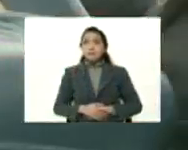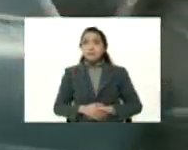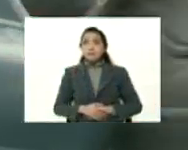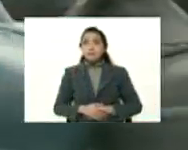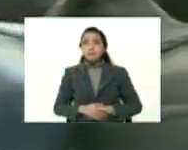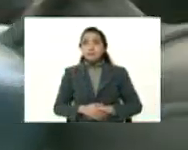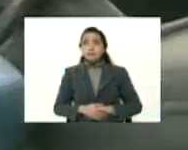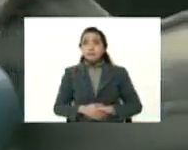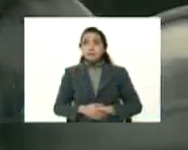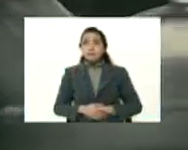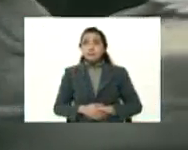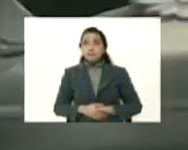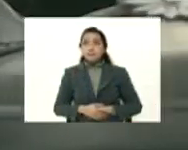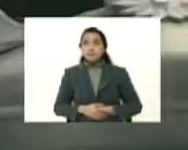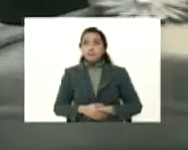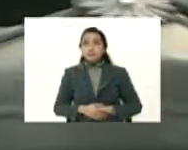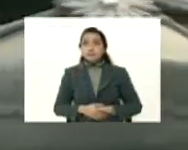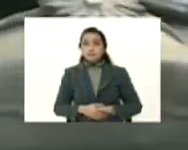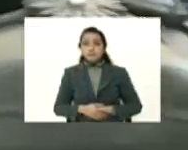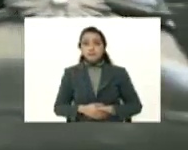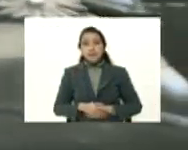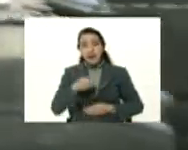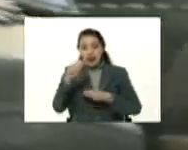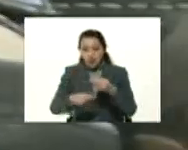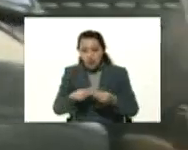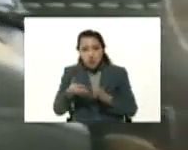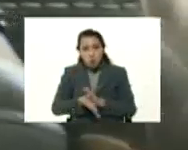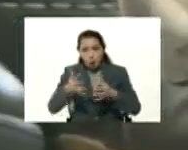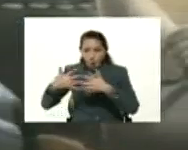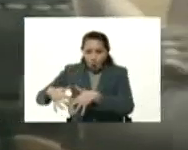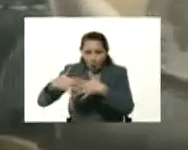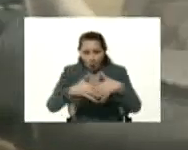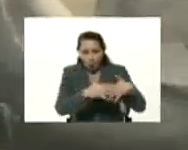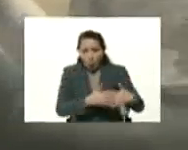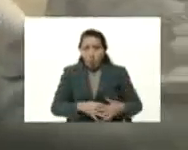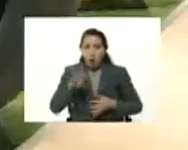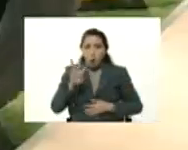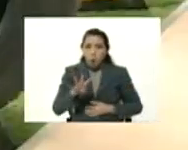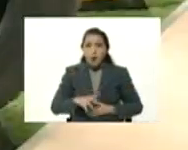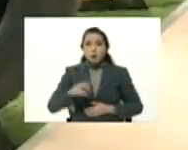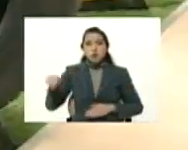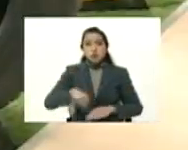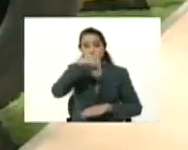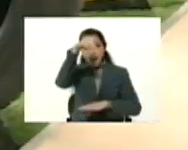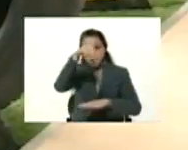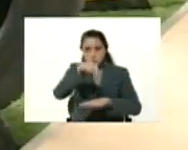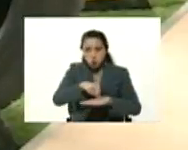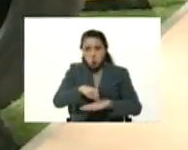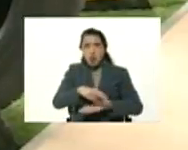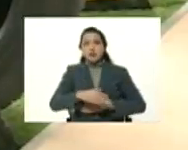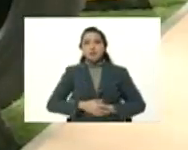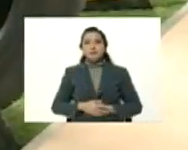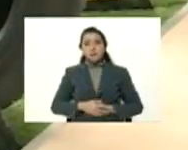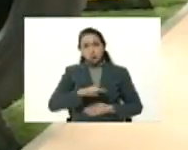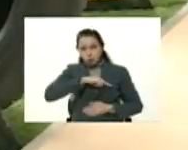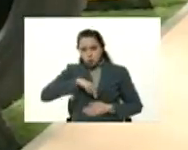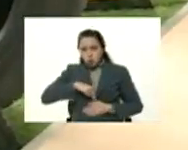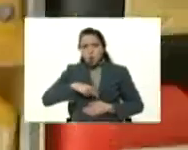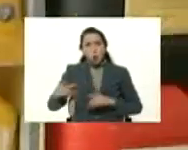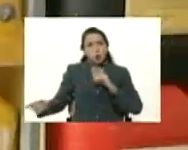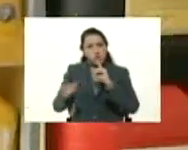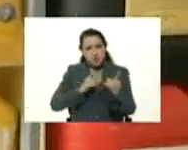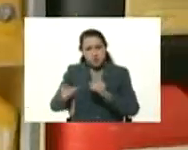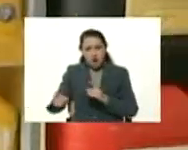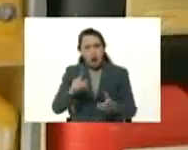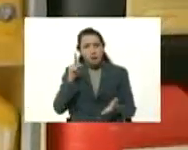las cuatro. This battery. Con las cuatro empresas nacionales. Las cuatro empresas nacionales nos reunimos, participaron